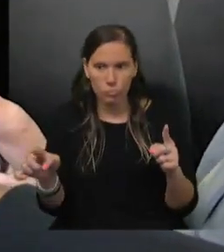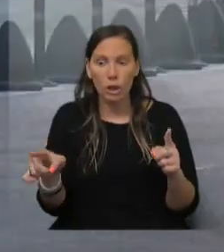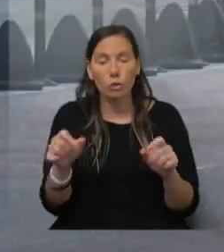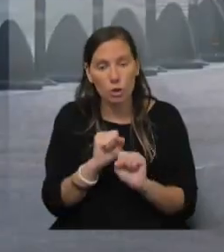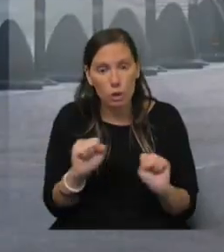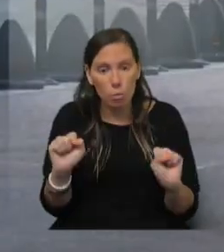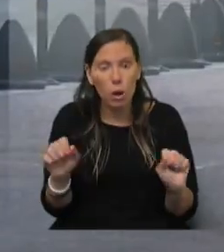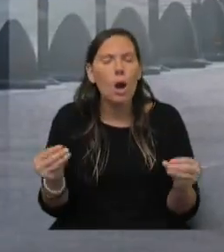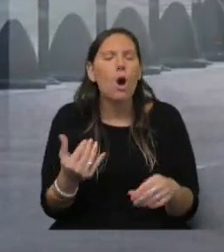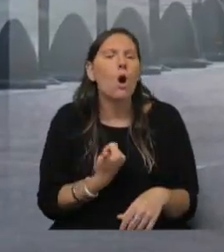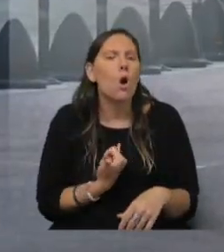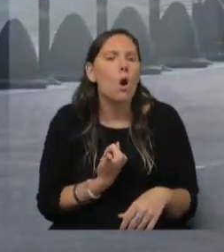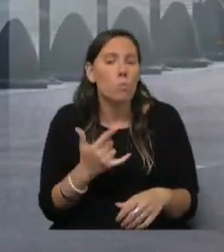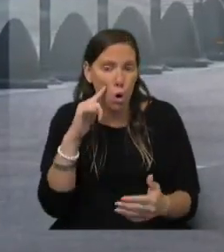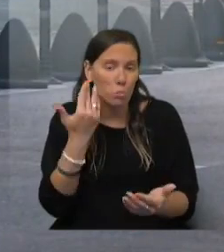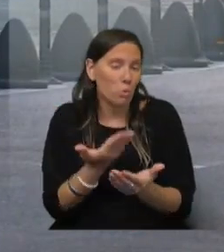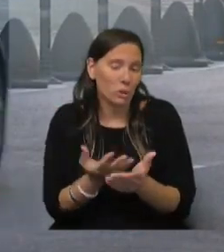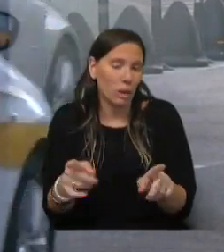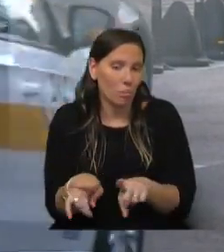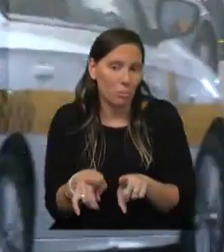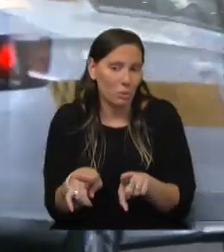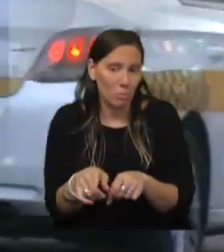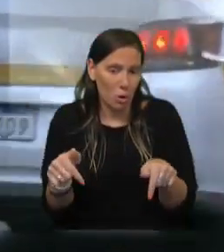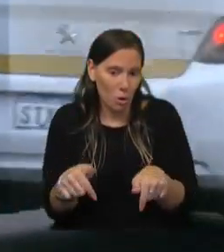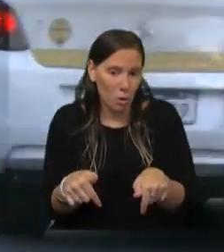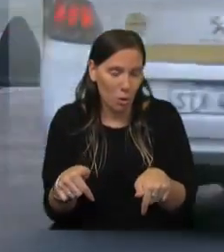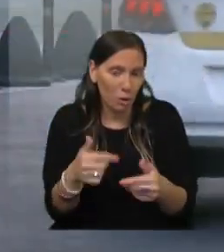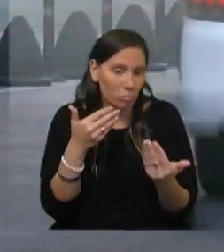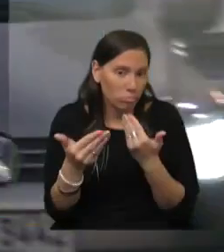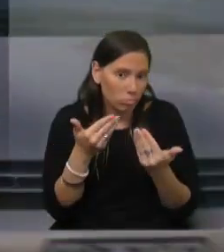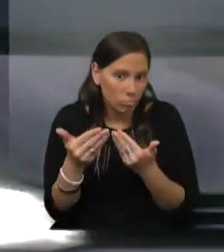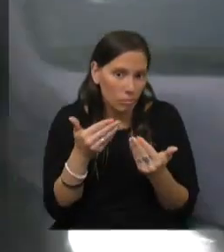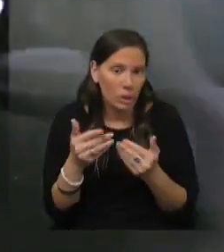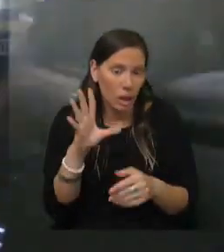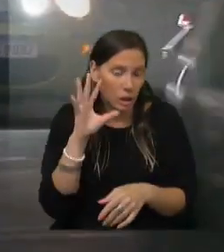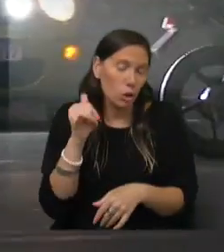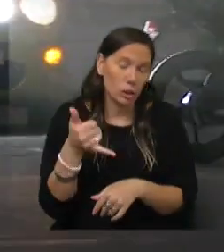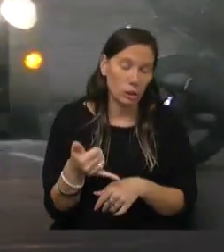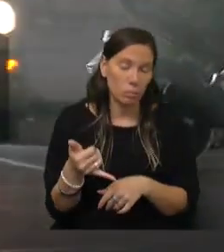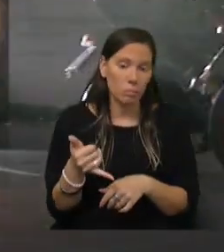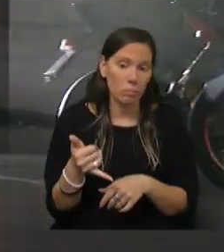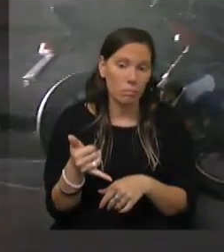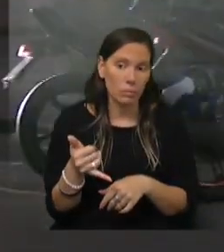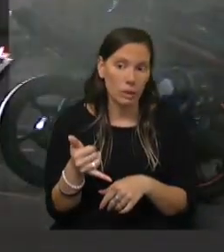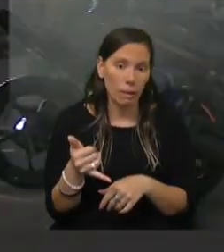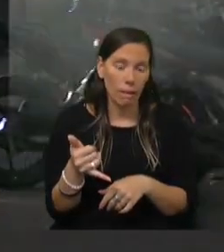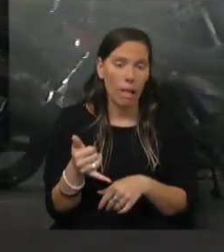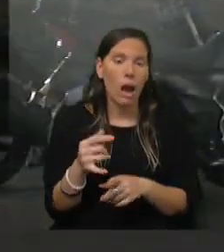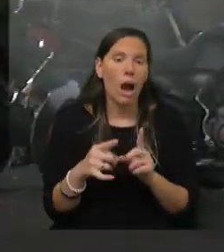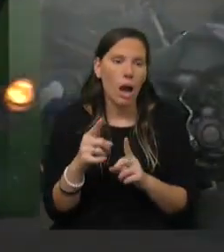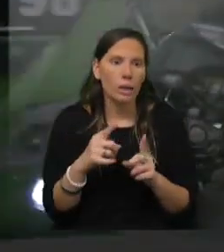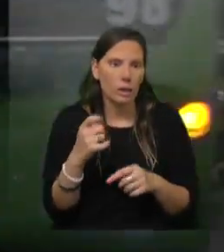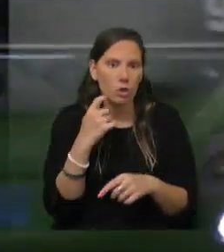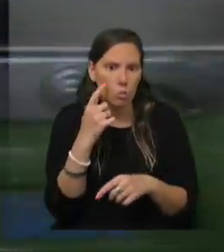hacer con estas propuestas que eh Hoy estamos ahí por lo tanto me parece que sí eh Hay números que